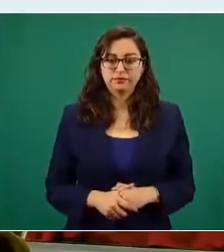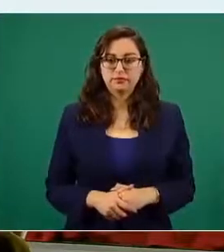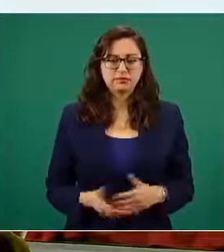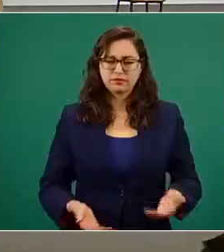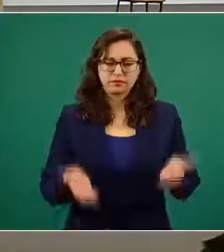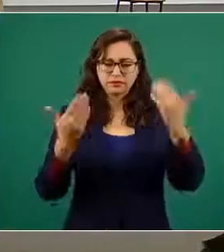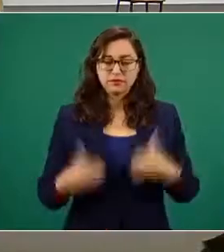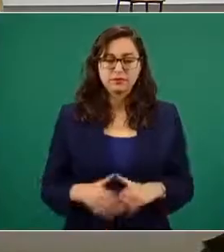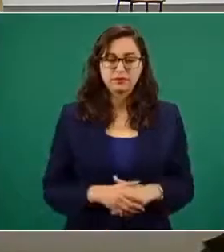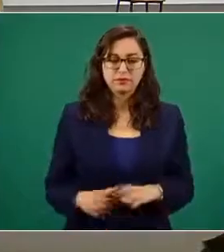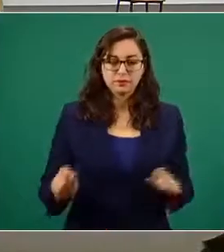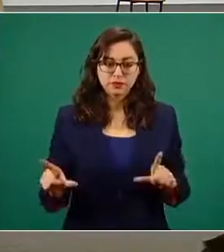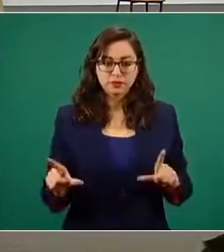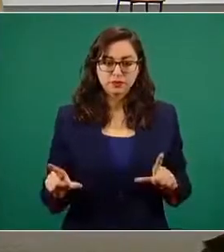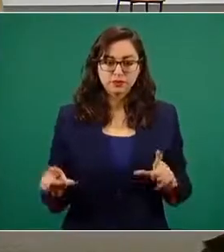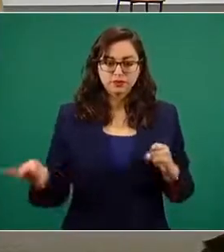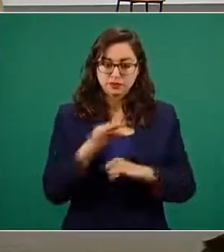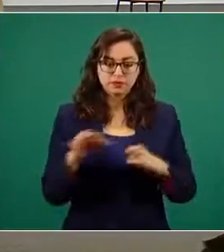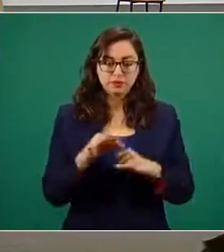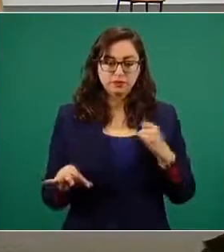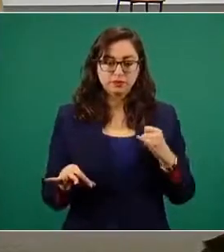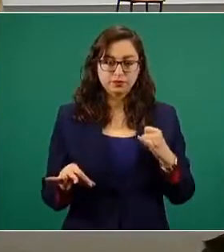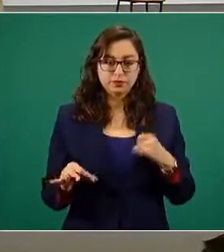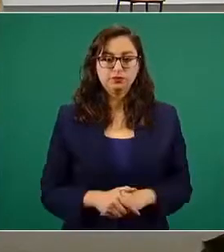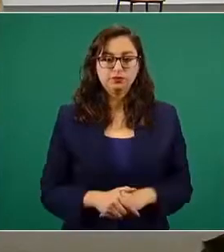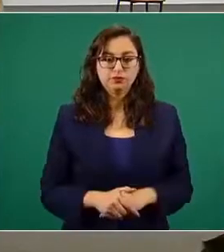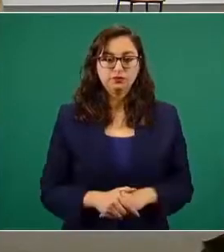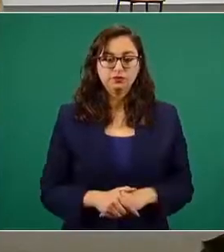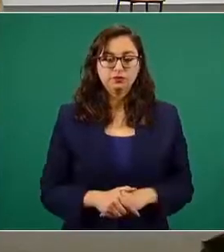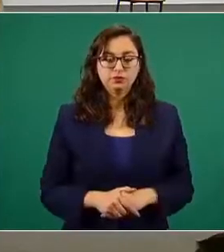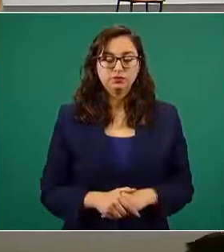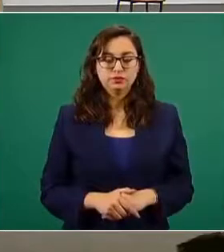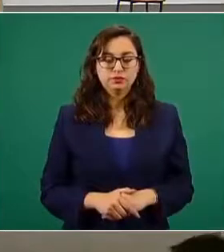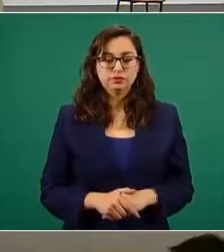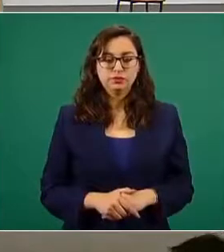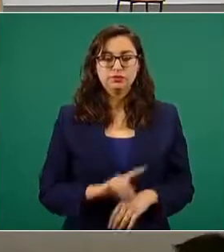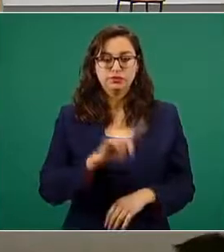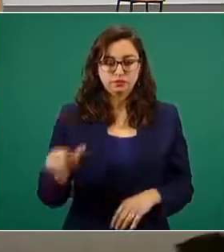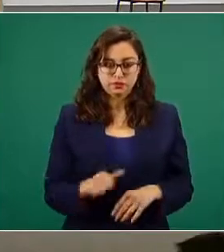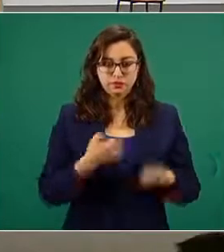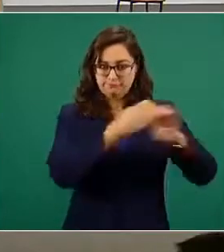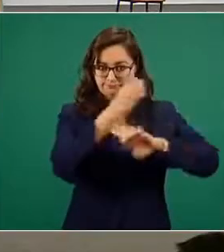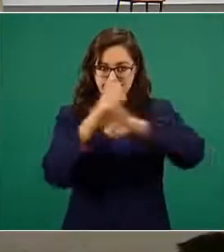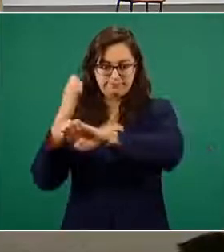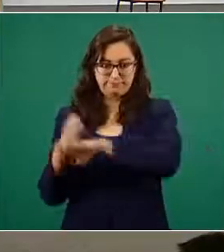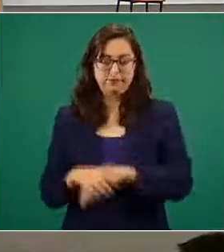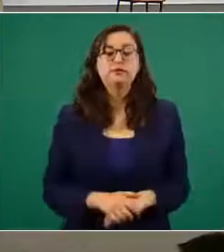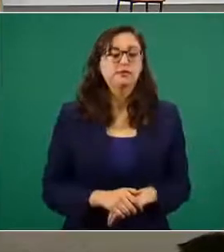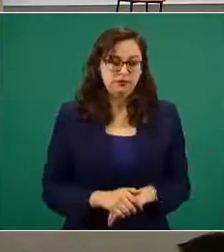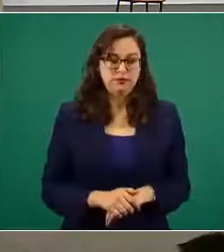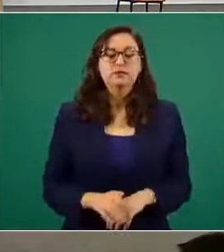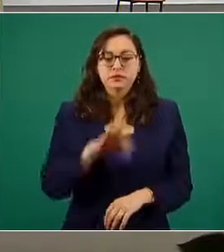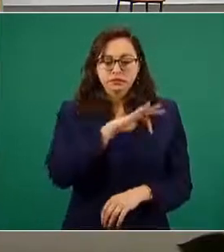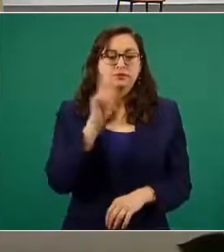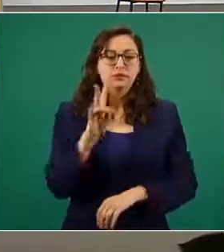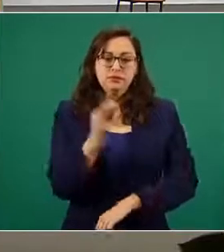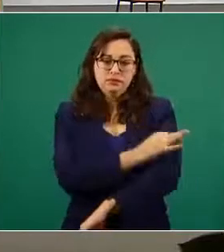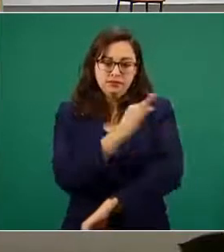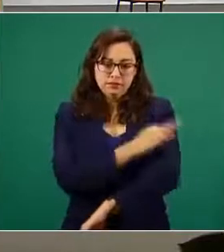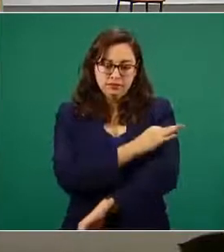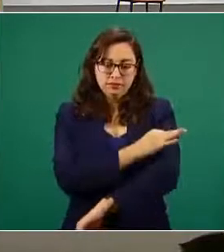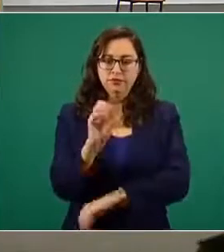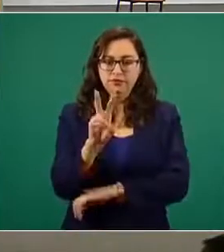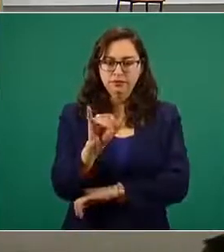no, vámonos directamente en la última de las secciones a la vacunación, y enseguida presentamos las gráficas. Aquí está. Esta es la Estrategia Nacional de Vacunación